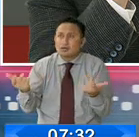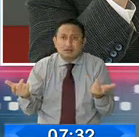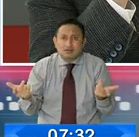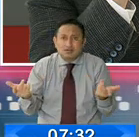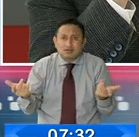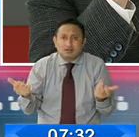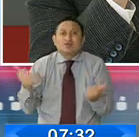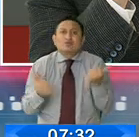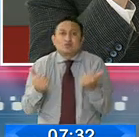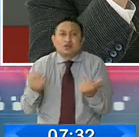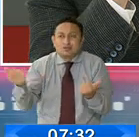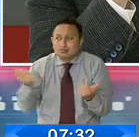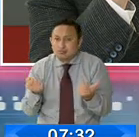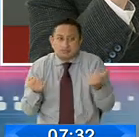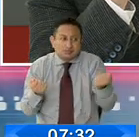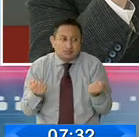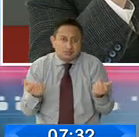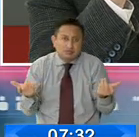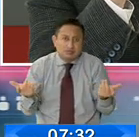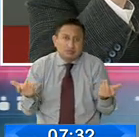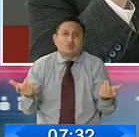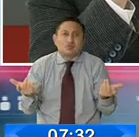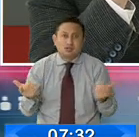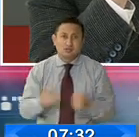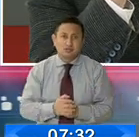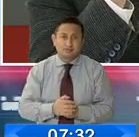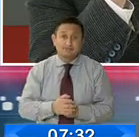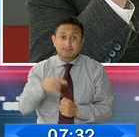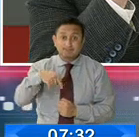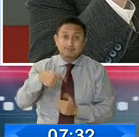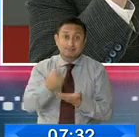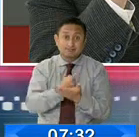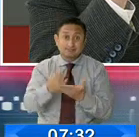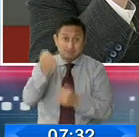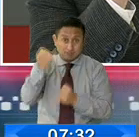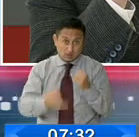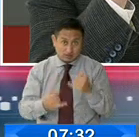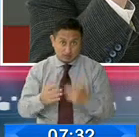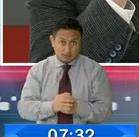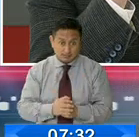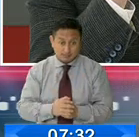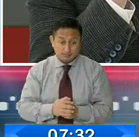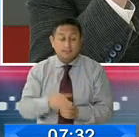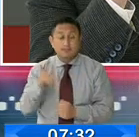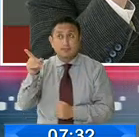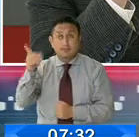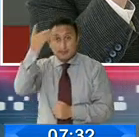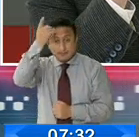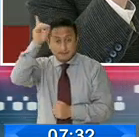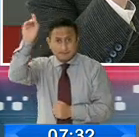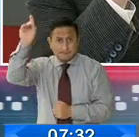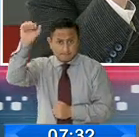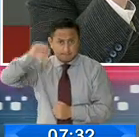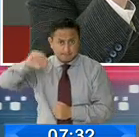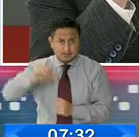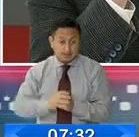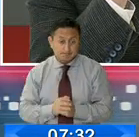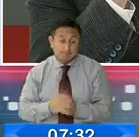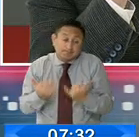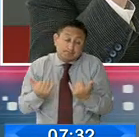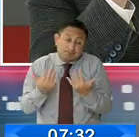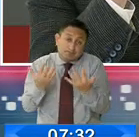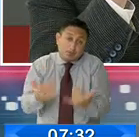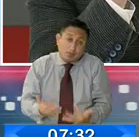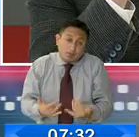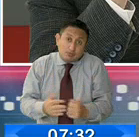seguimos? Entonces, este fin de semana han tomado esa resolución y veamos en las próximas